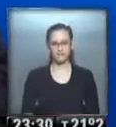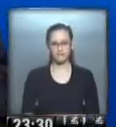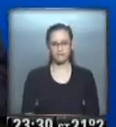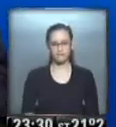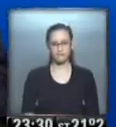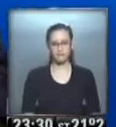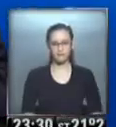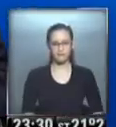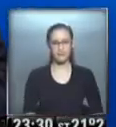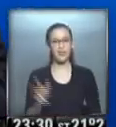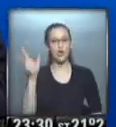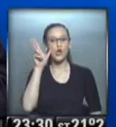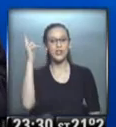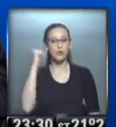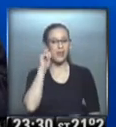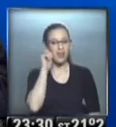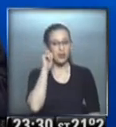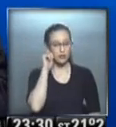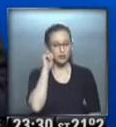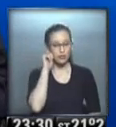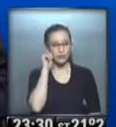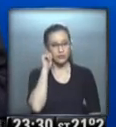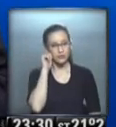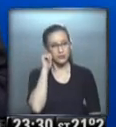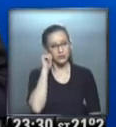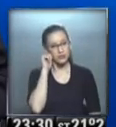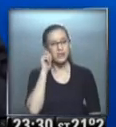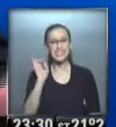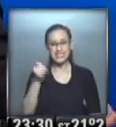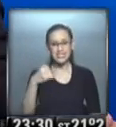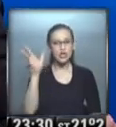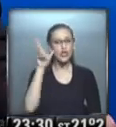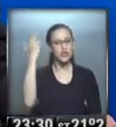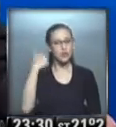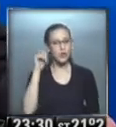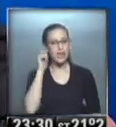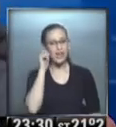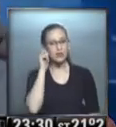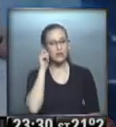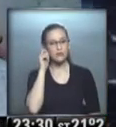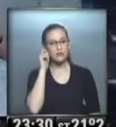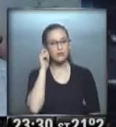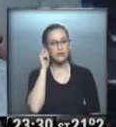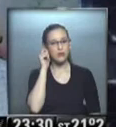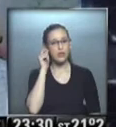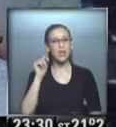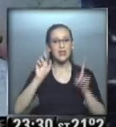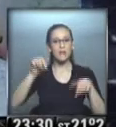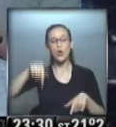Y a los 89 años, a los 89, sí, a los 89 años falleció